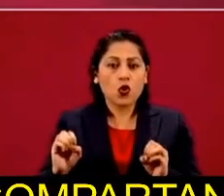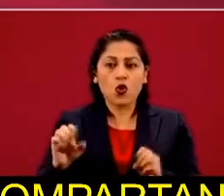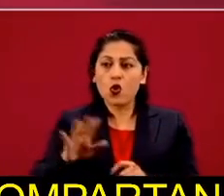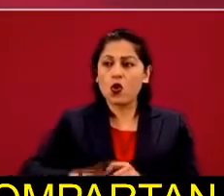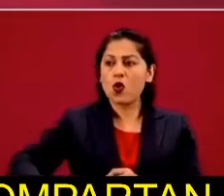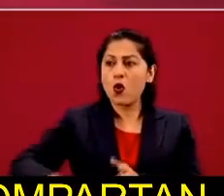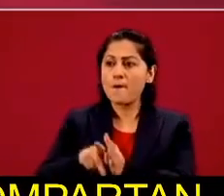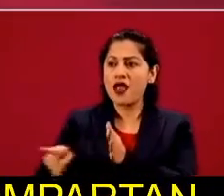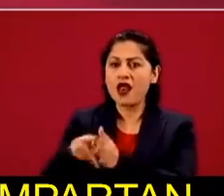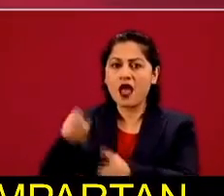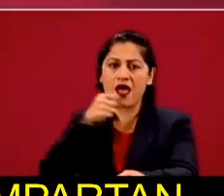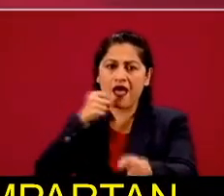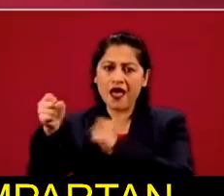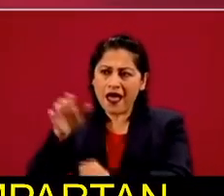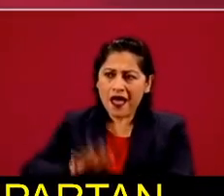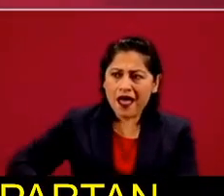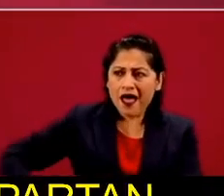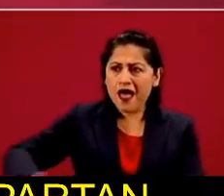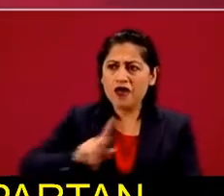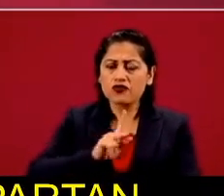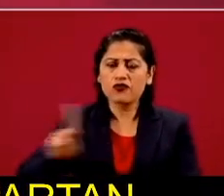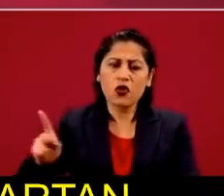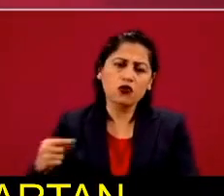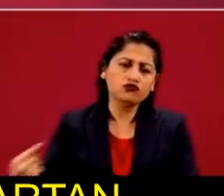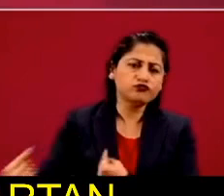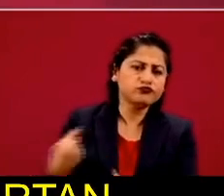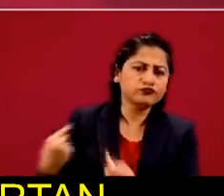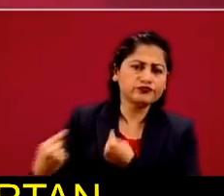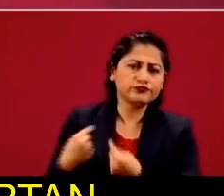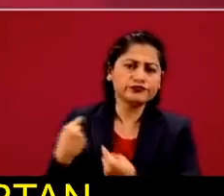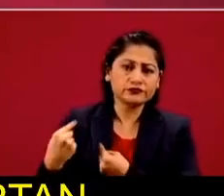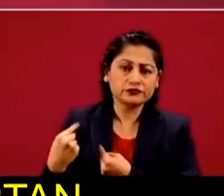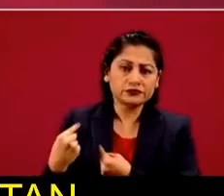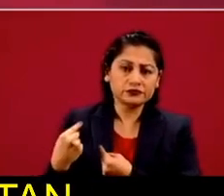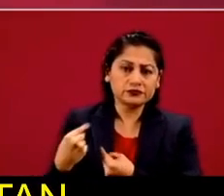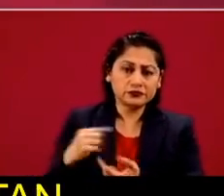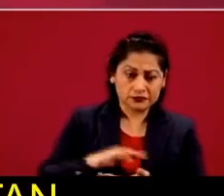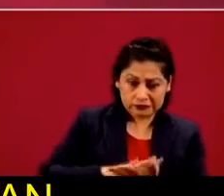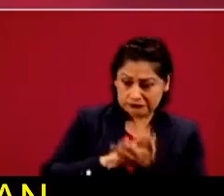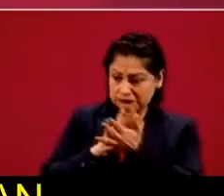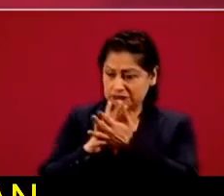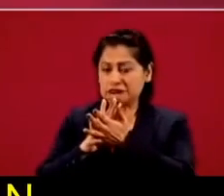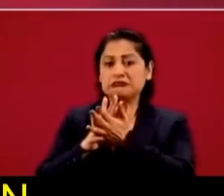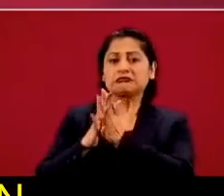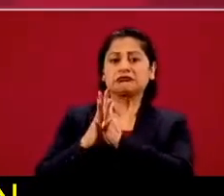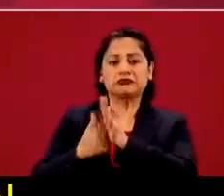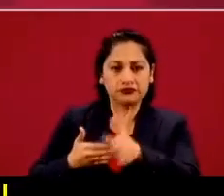medios de comunicación en contra. No,